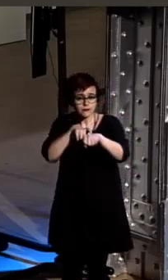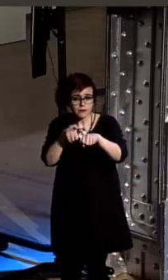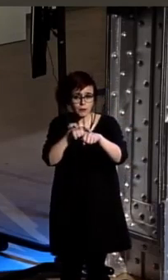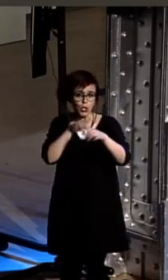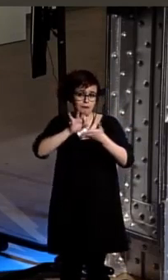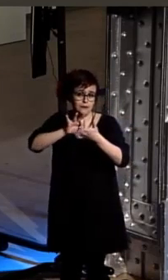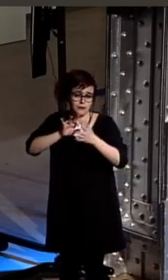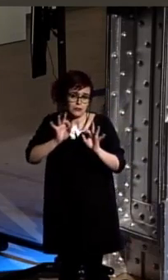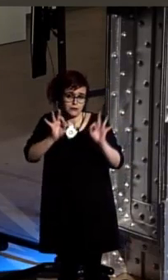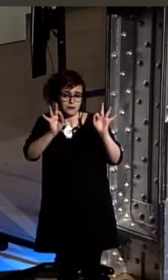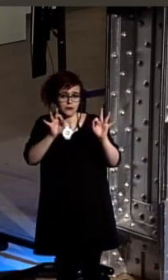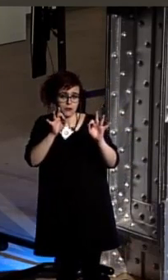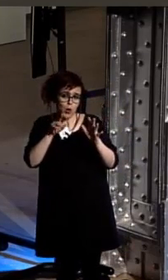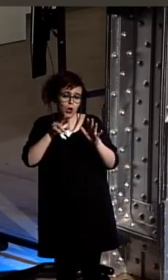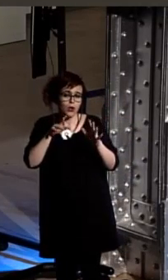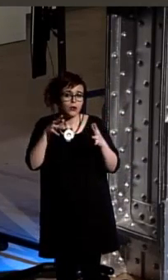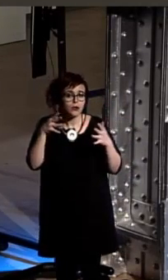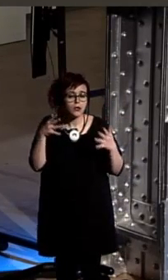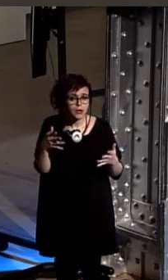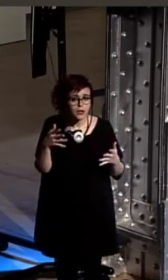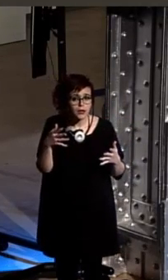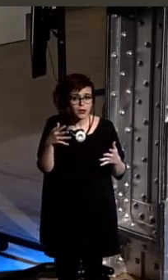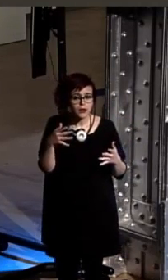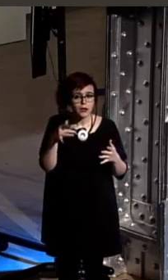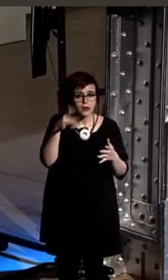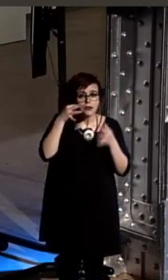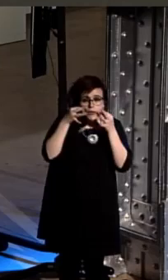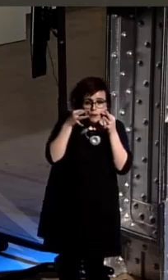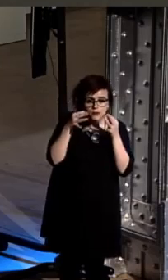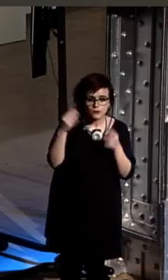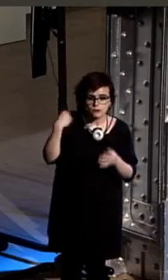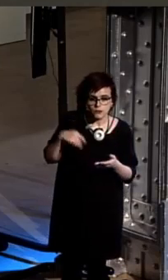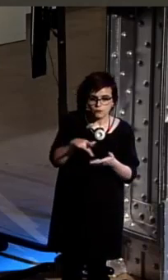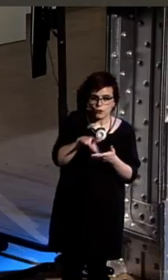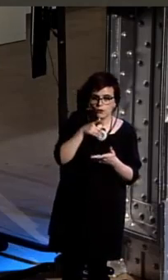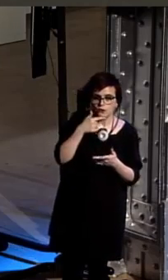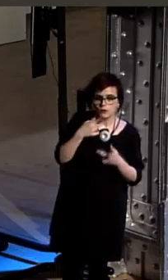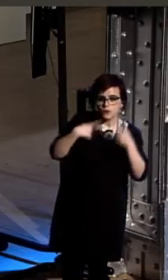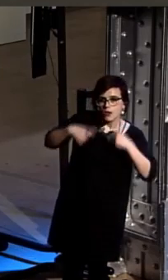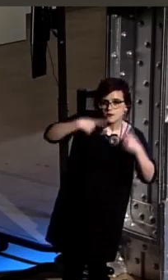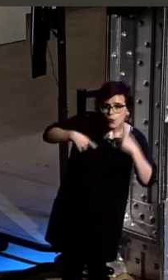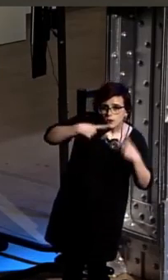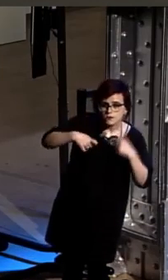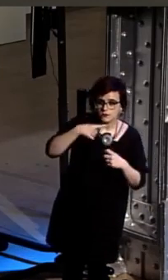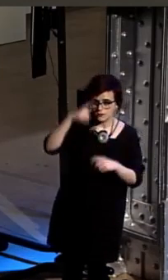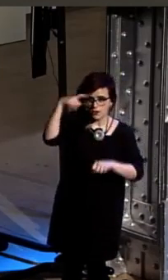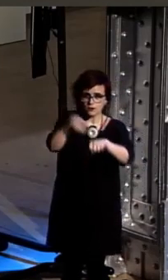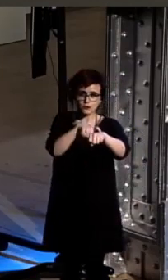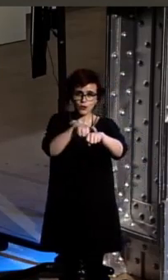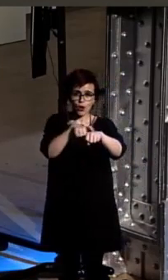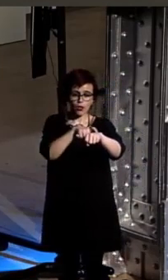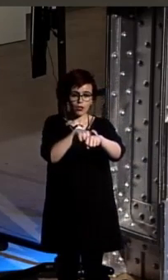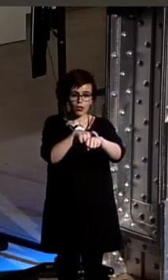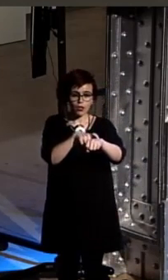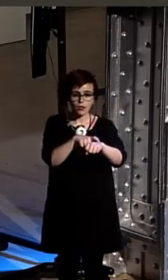se basa más bien en encuestas psicológicas y me parece que nosotros éramos